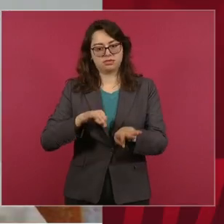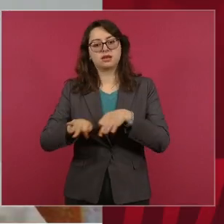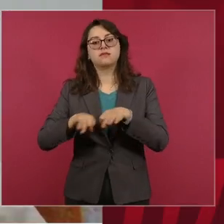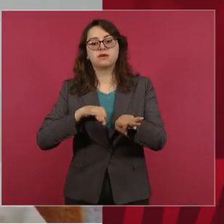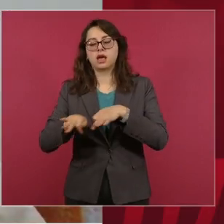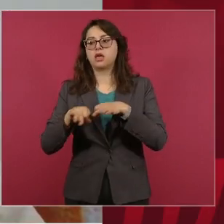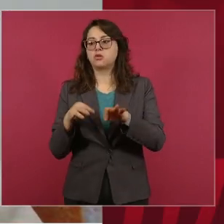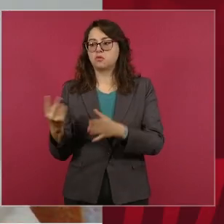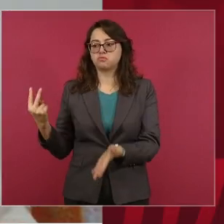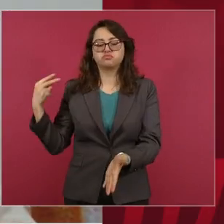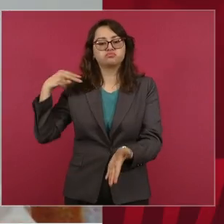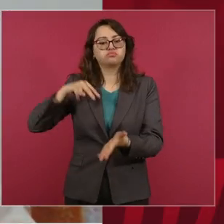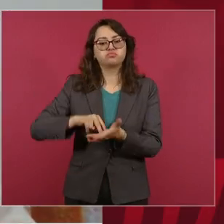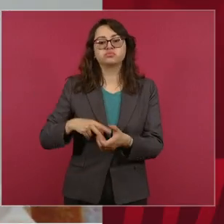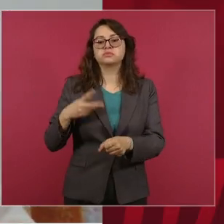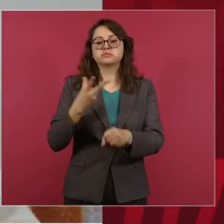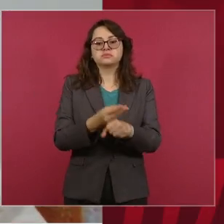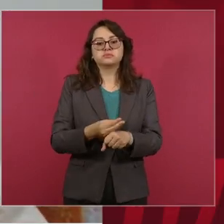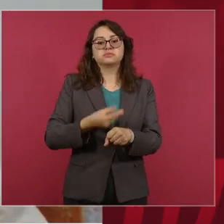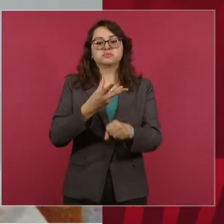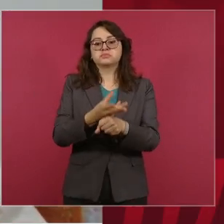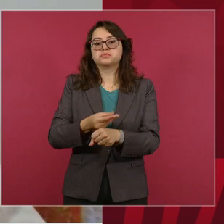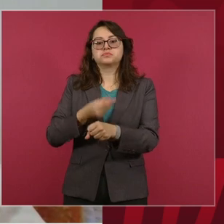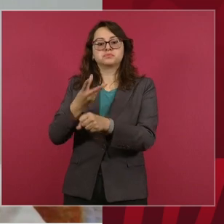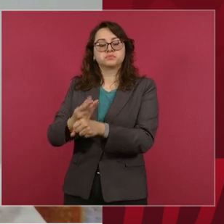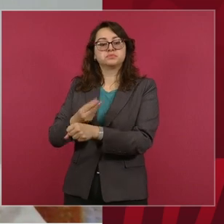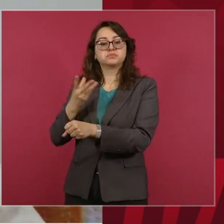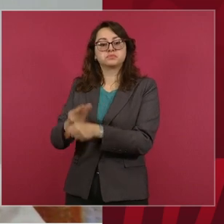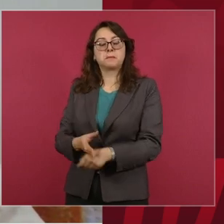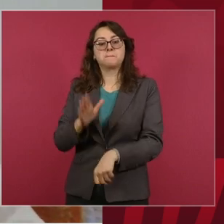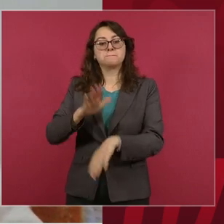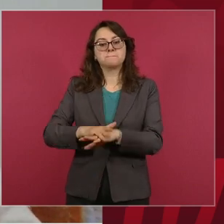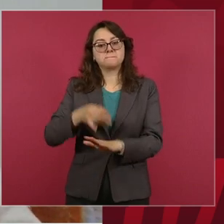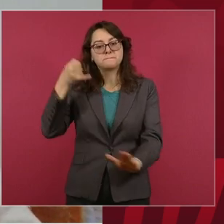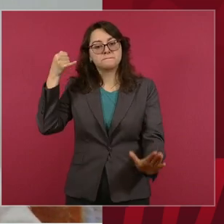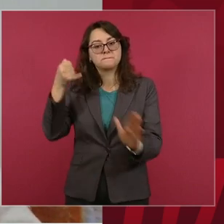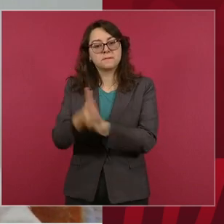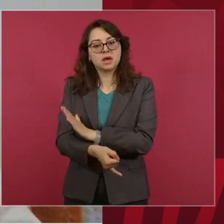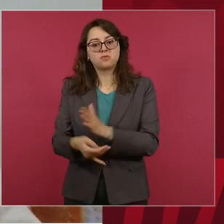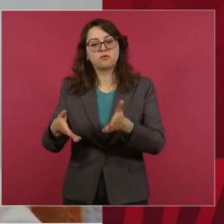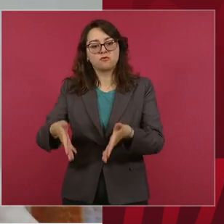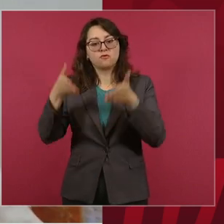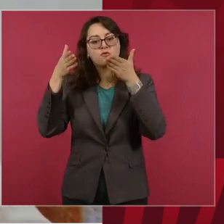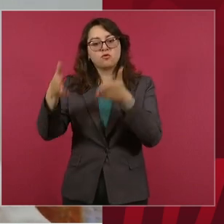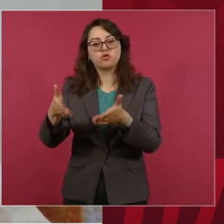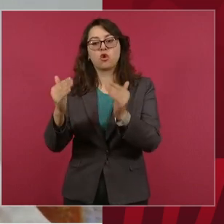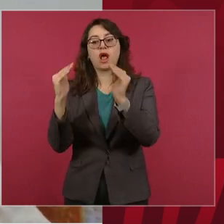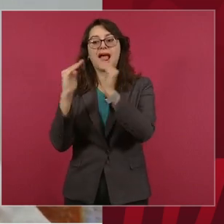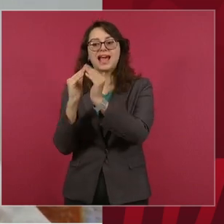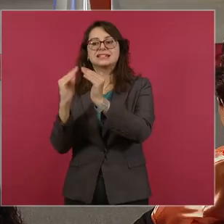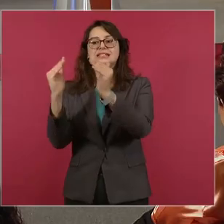de Electricidad, porque ahora ya están haciendo un trabajo más dirigido en las casas de los